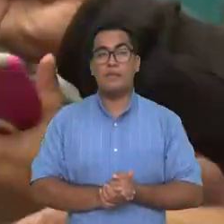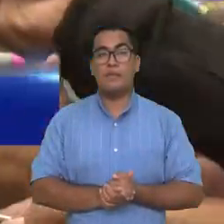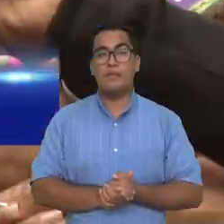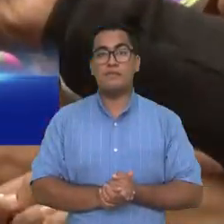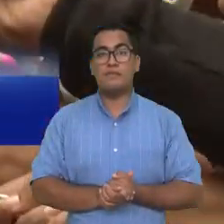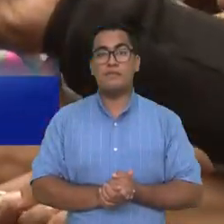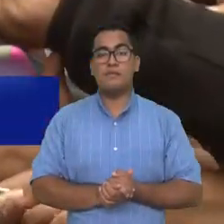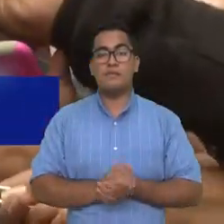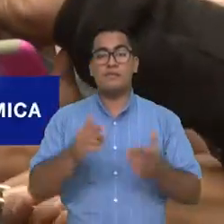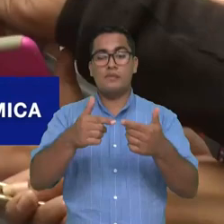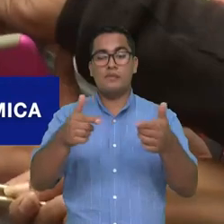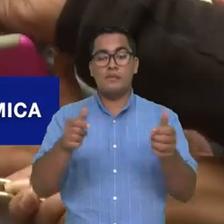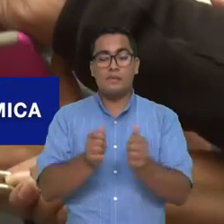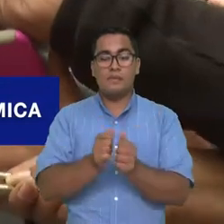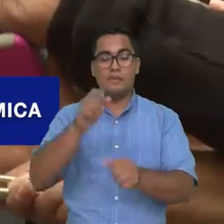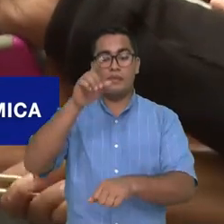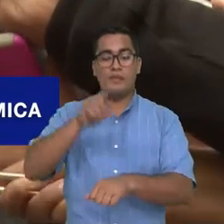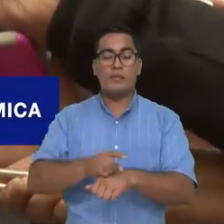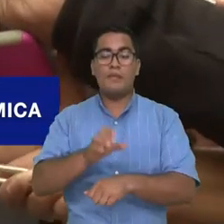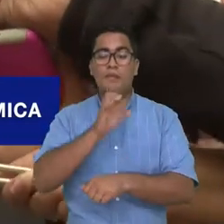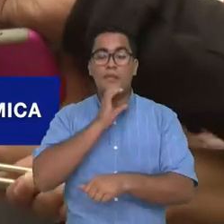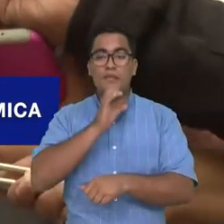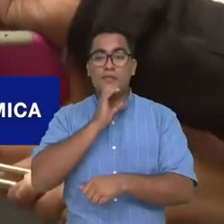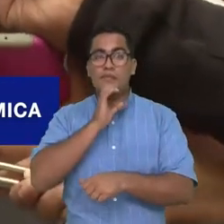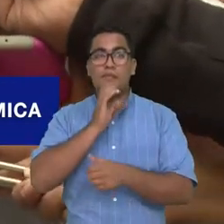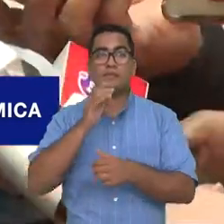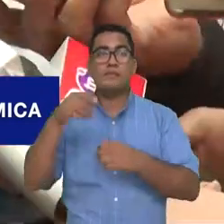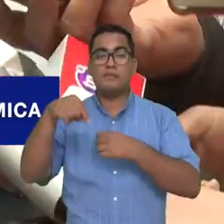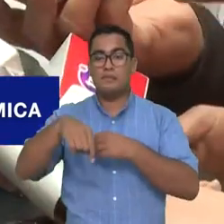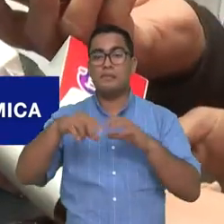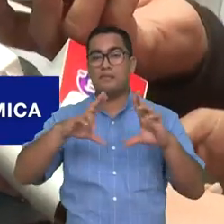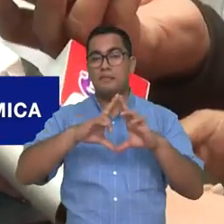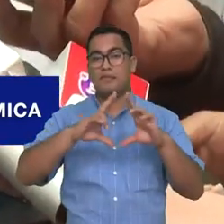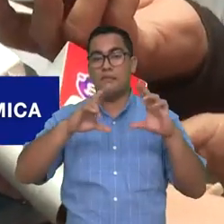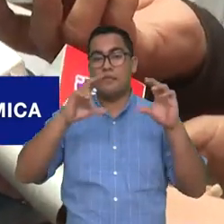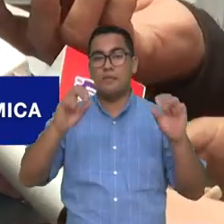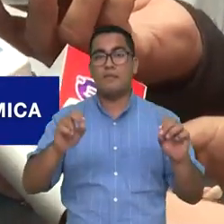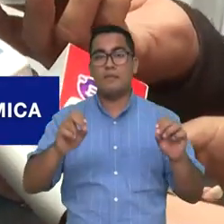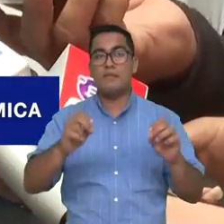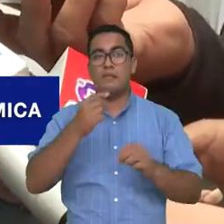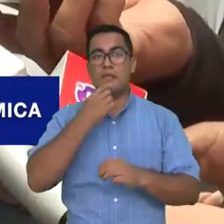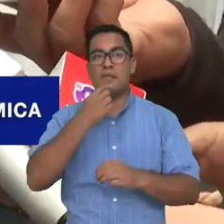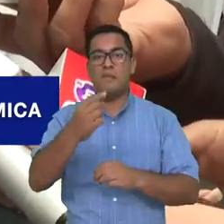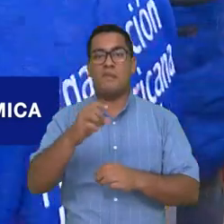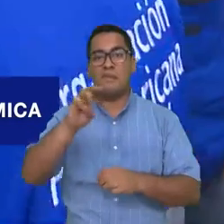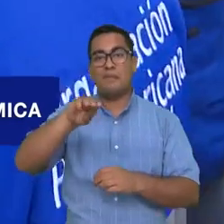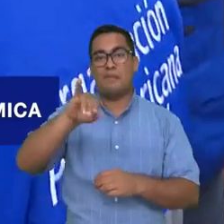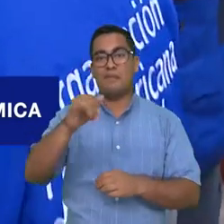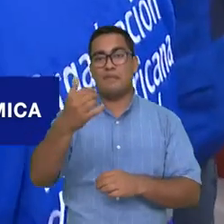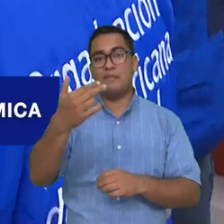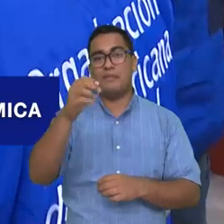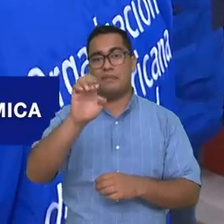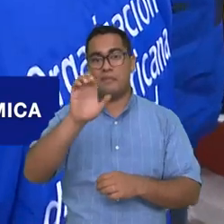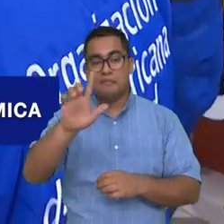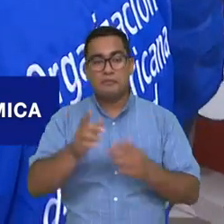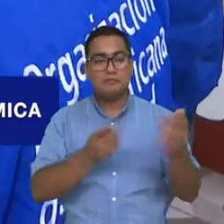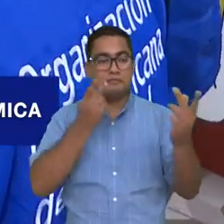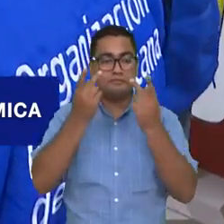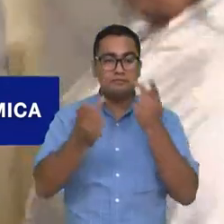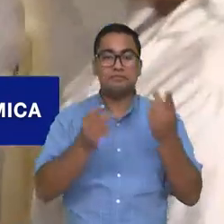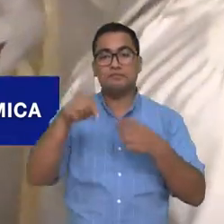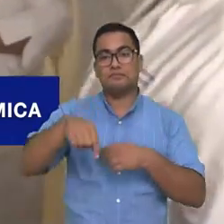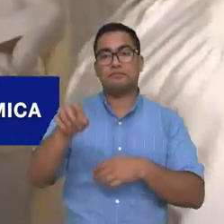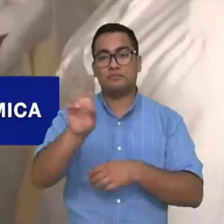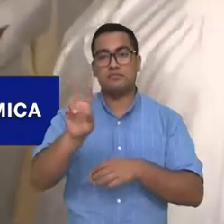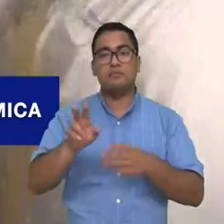La Brigada de Médicos Cubanos, que se encuentra en el país encabezado por el doctor Michael Cabrera, visitaron este viernes